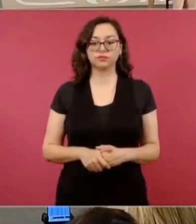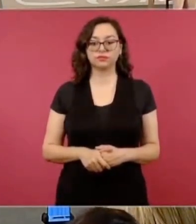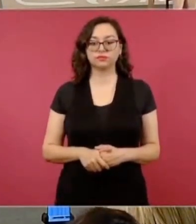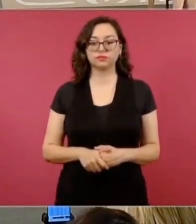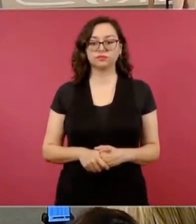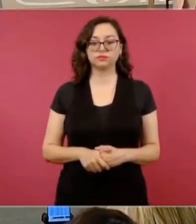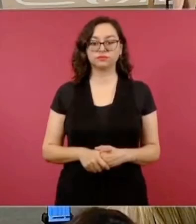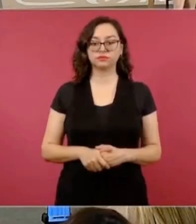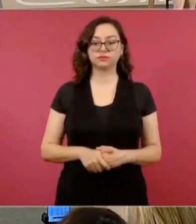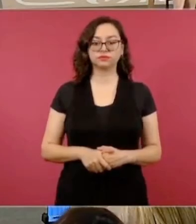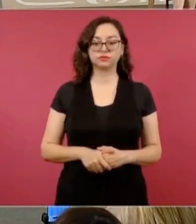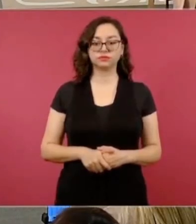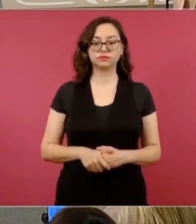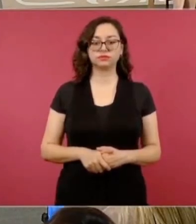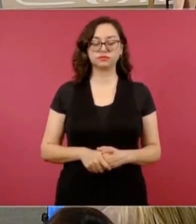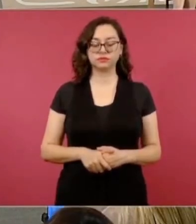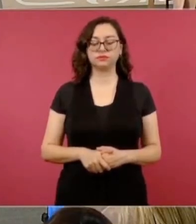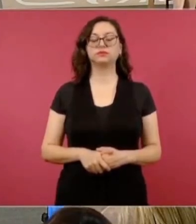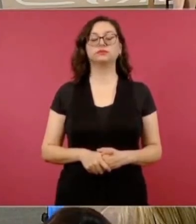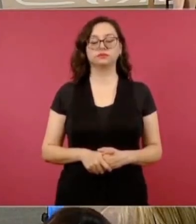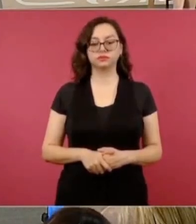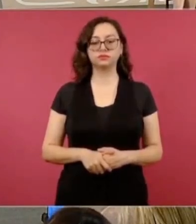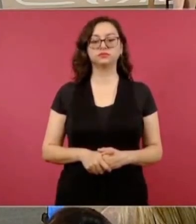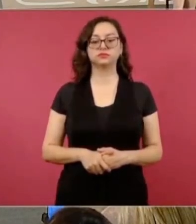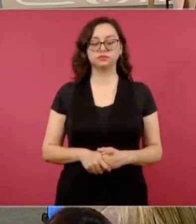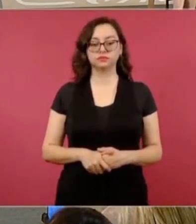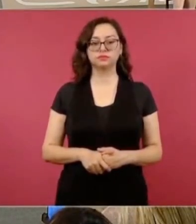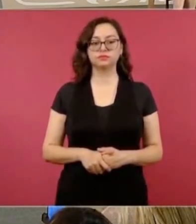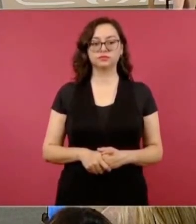Sí, así es.